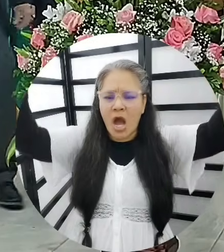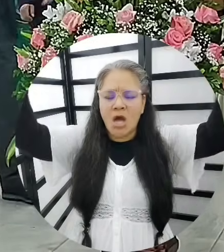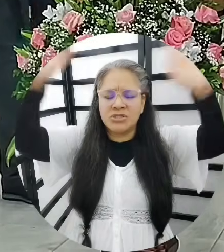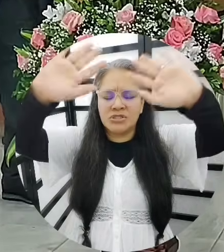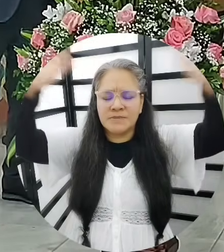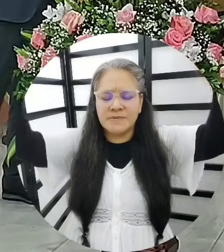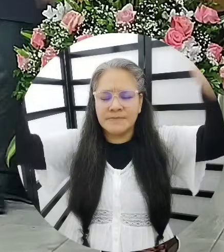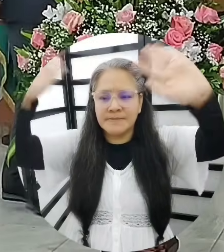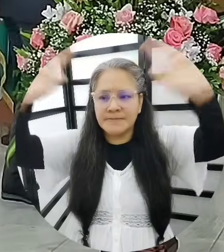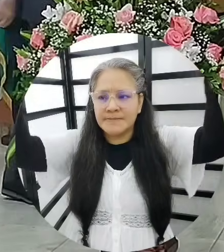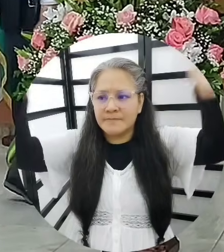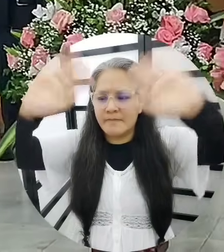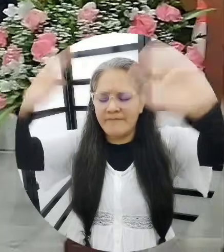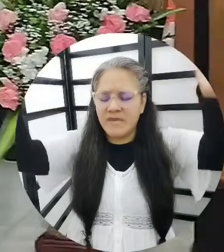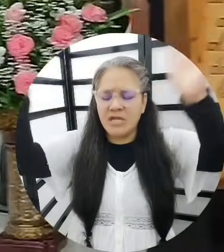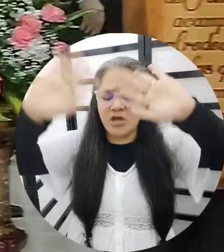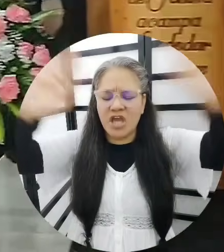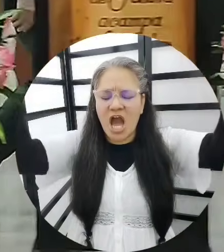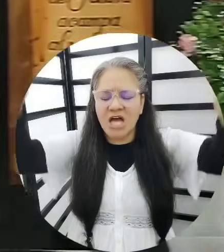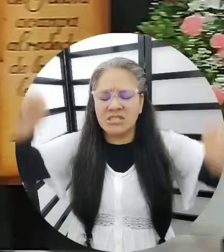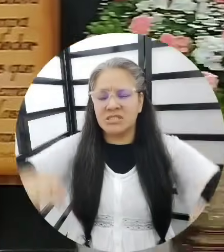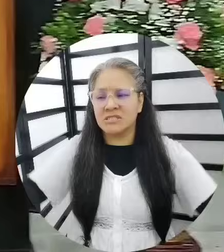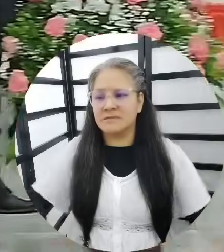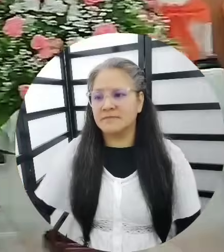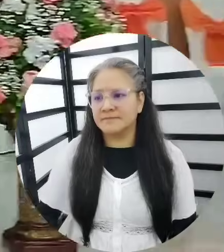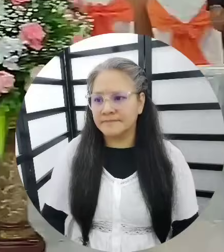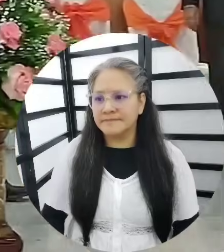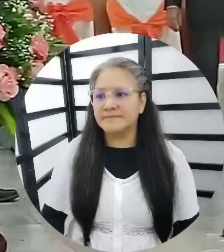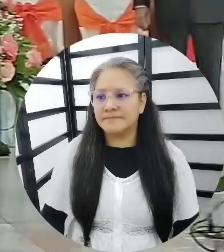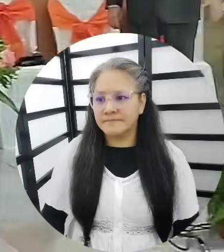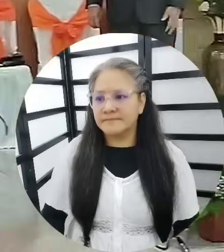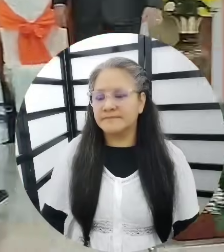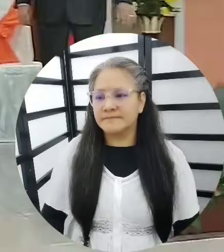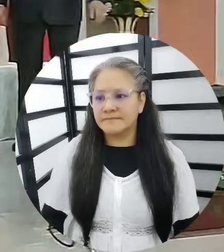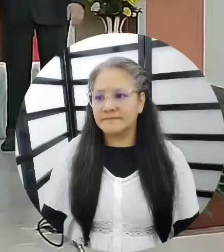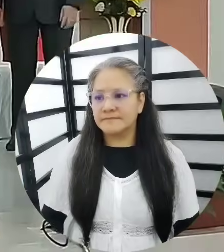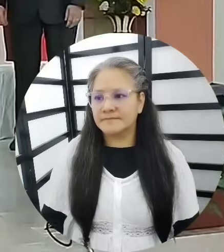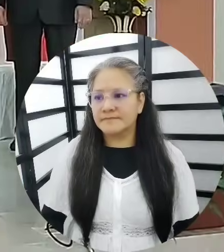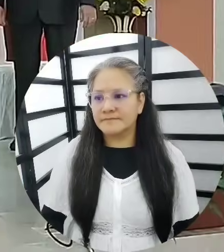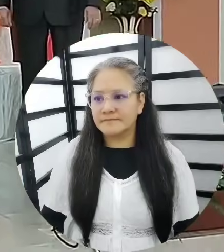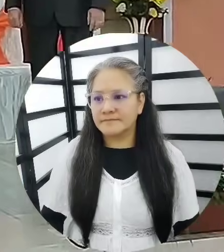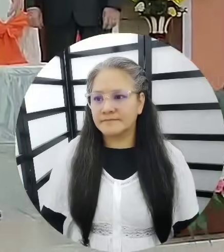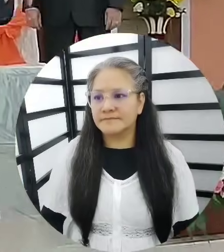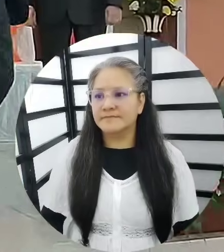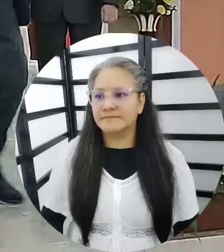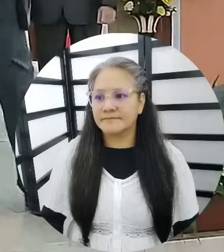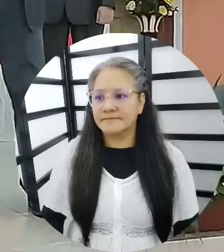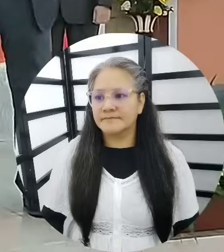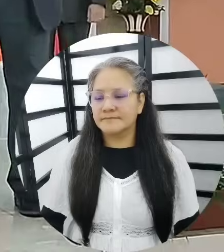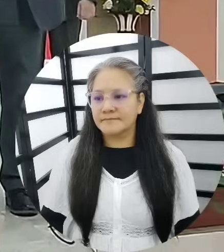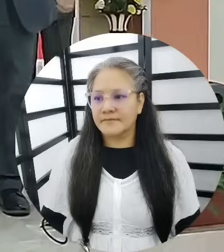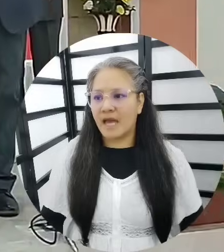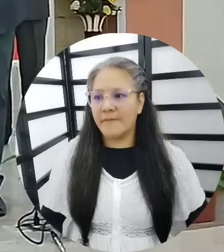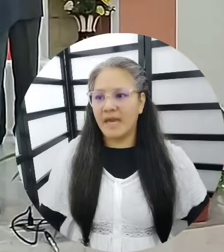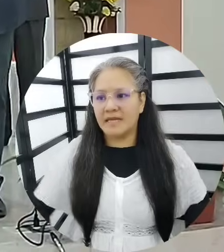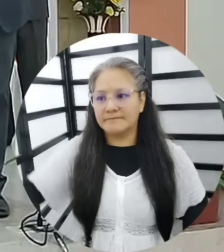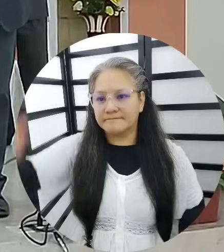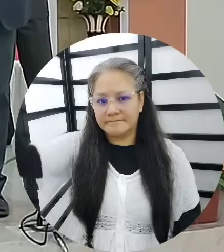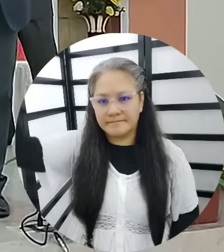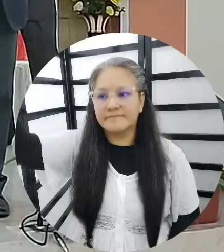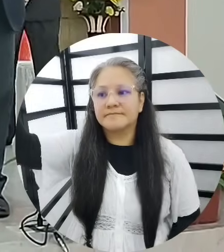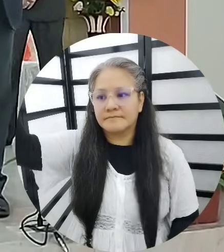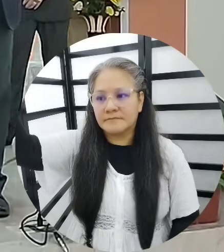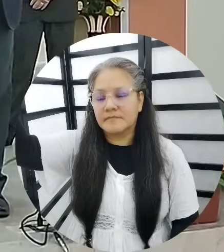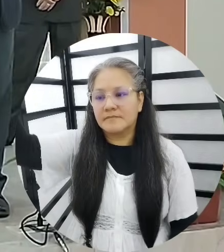el Señor. ¿Cuántos alaban al Señor? Son 37 años de